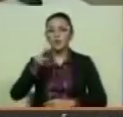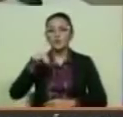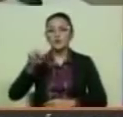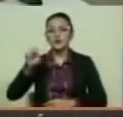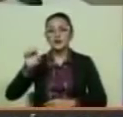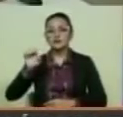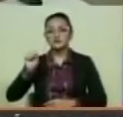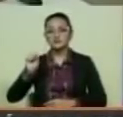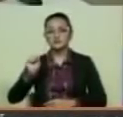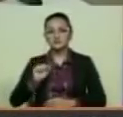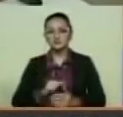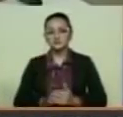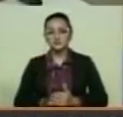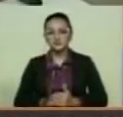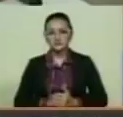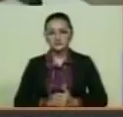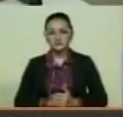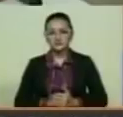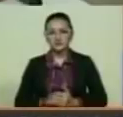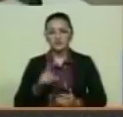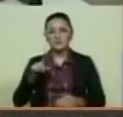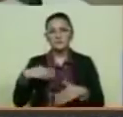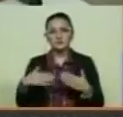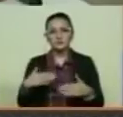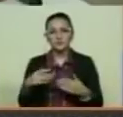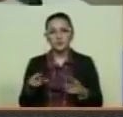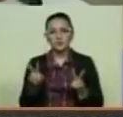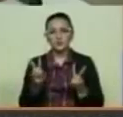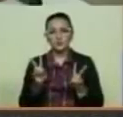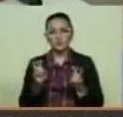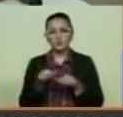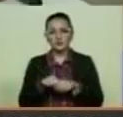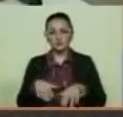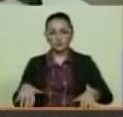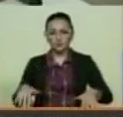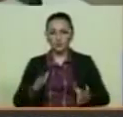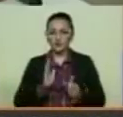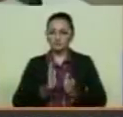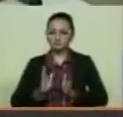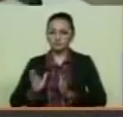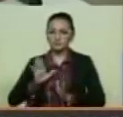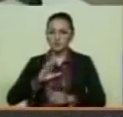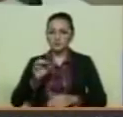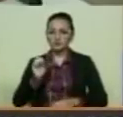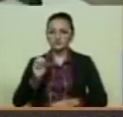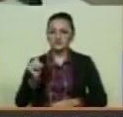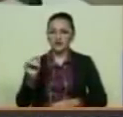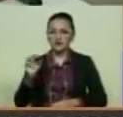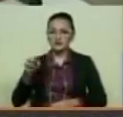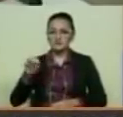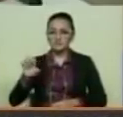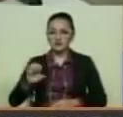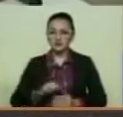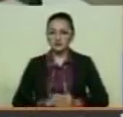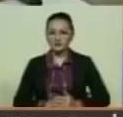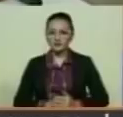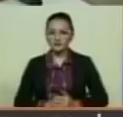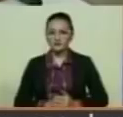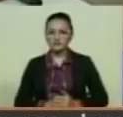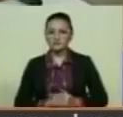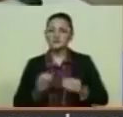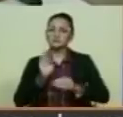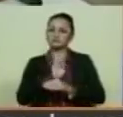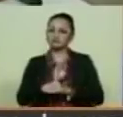venido también desarrollándose en lo que tiene que ver con la nueva estructura organizativa del SAIME, que va a preservar y